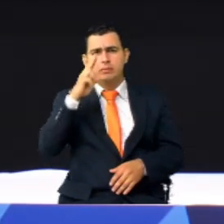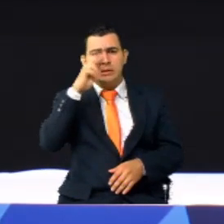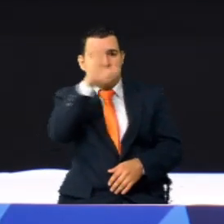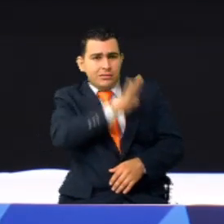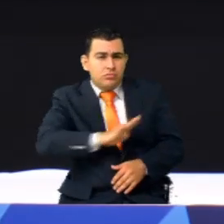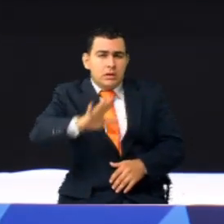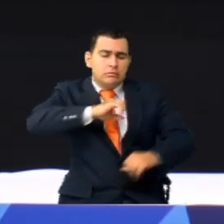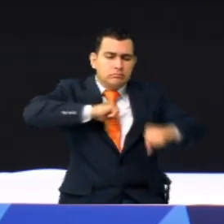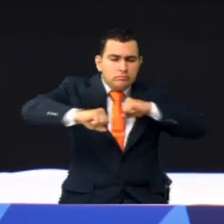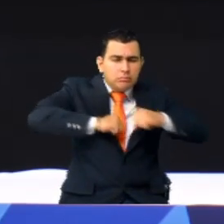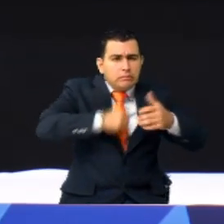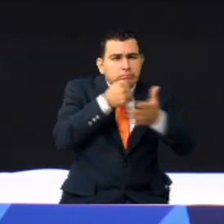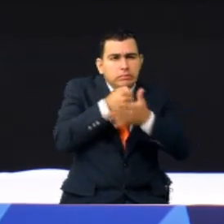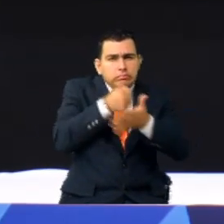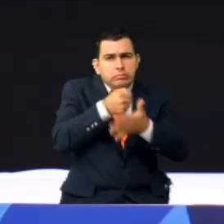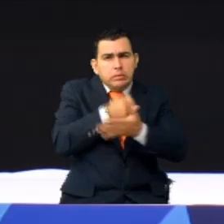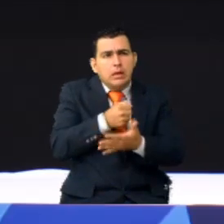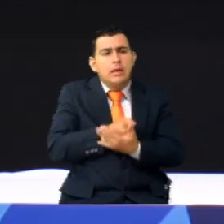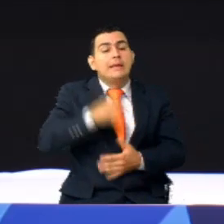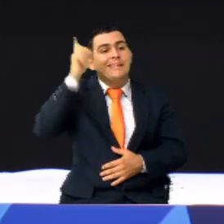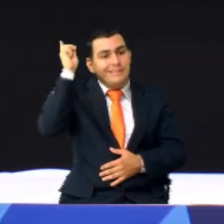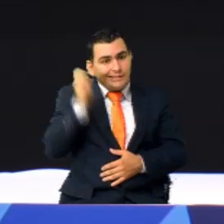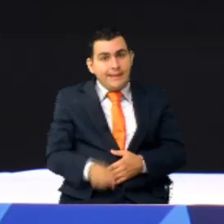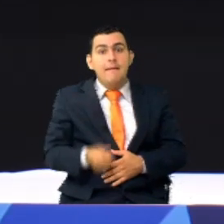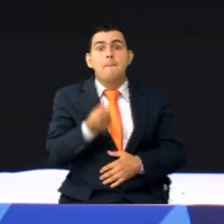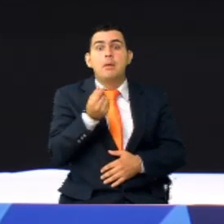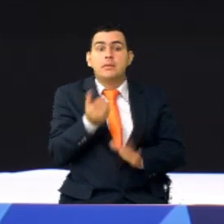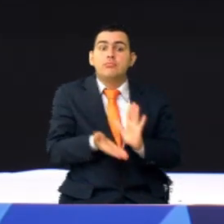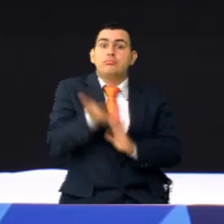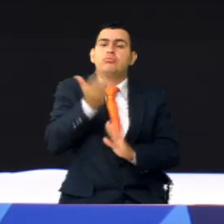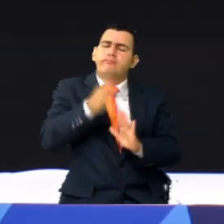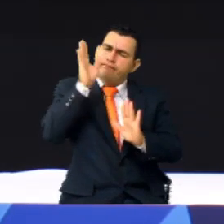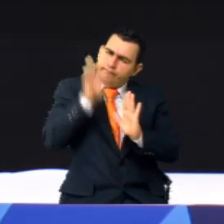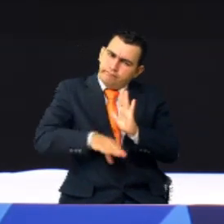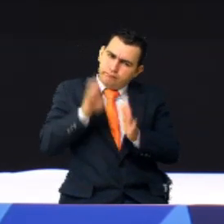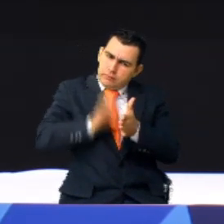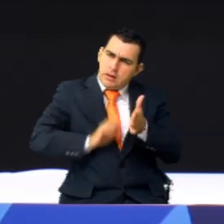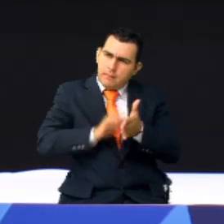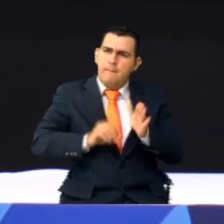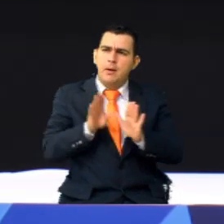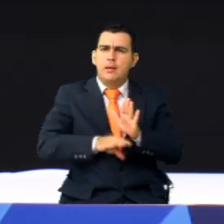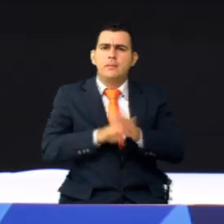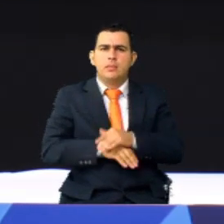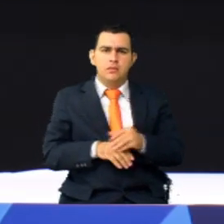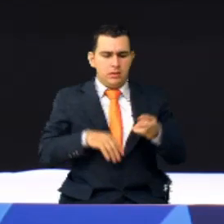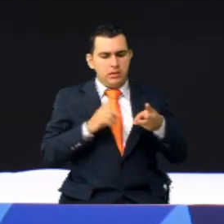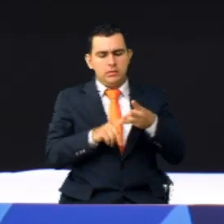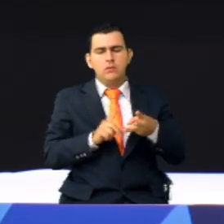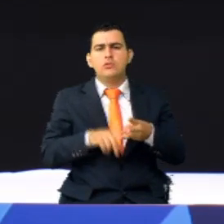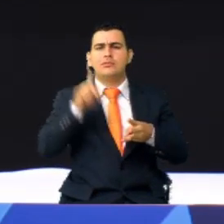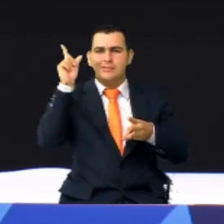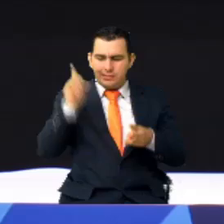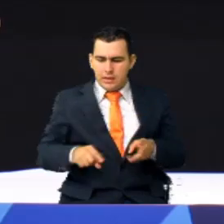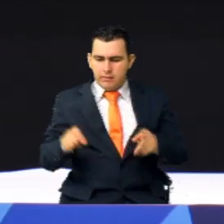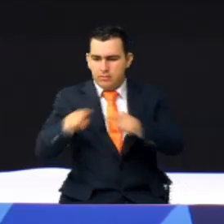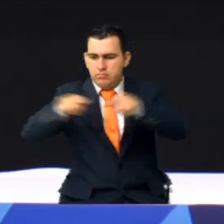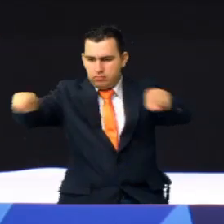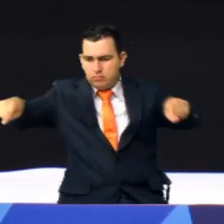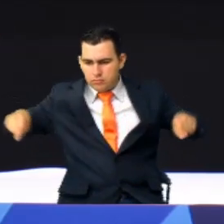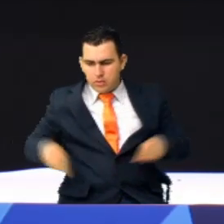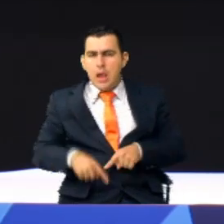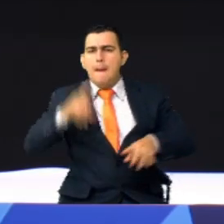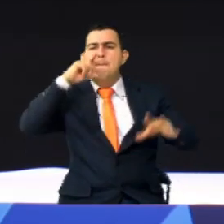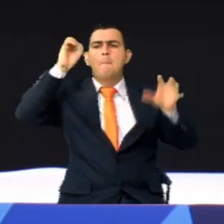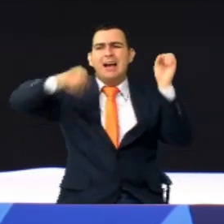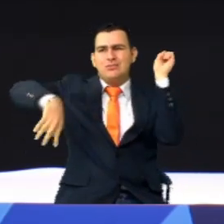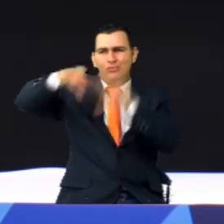para poder mirar la posibilidad de reducir estos costos. Y de igual manera queremos traer a Barrancabermeja una planta de tratamiento de residuos sólidos que a partir de la